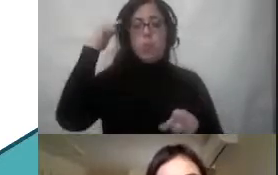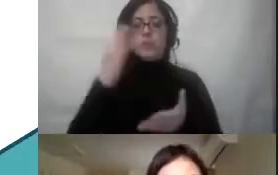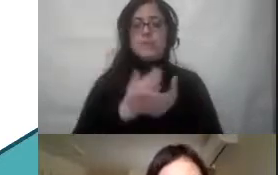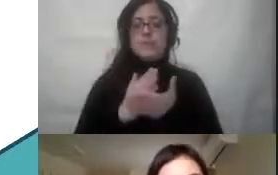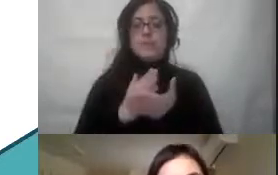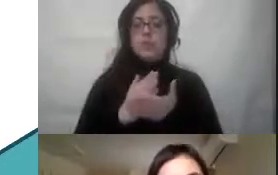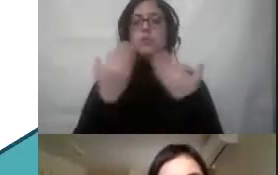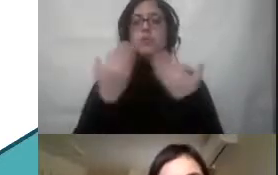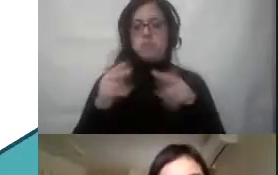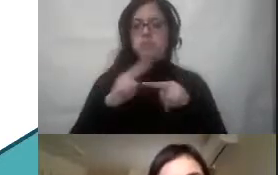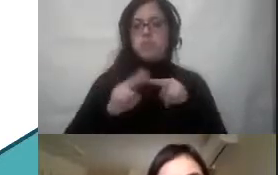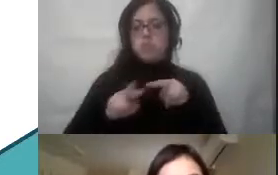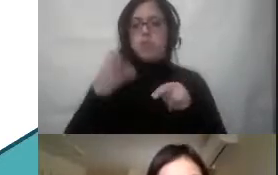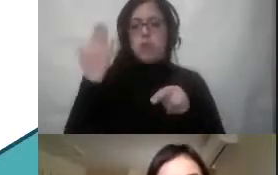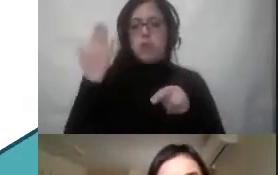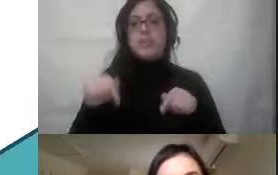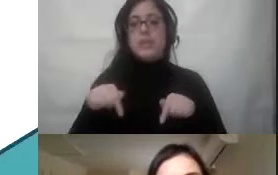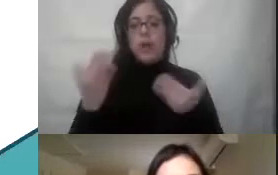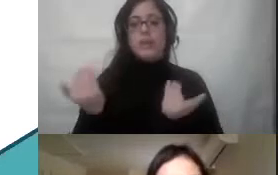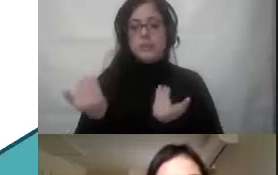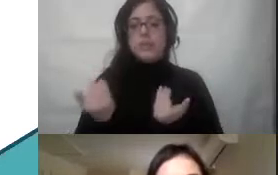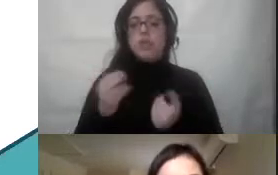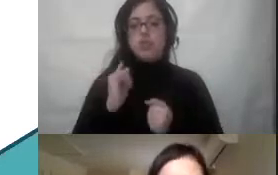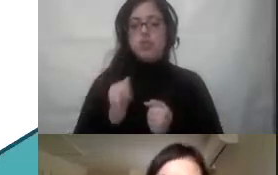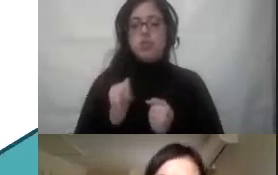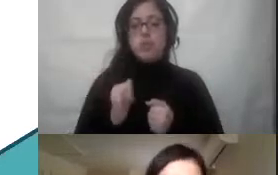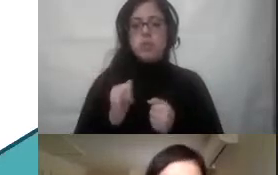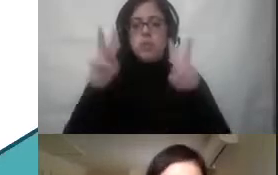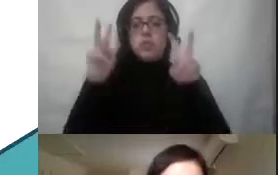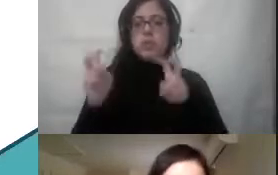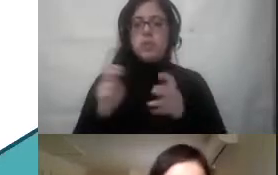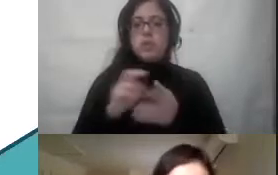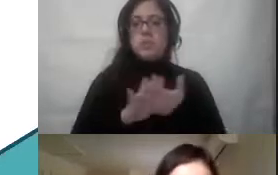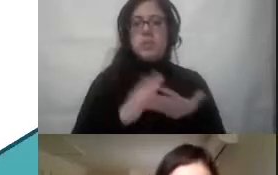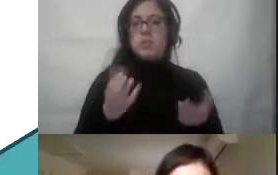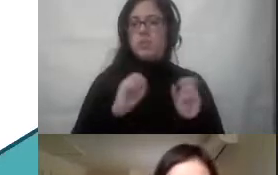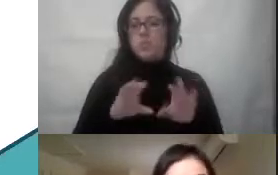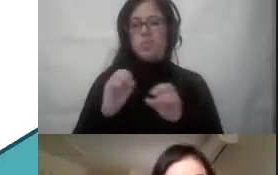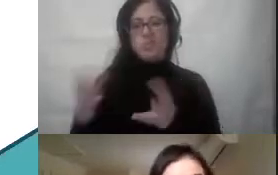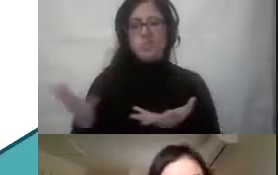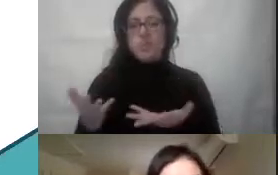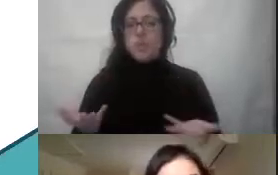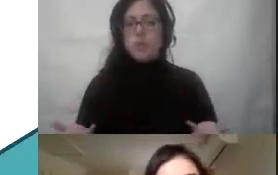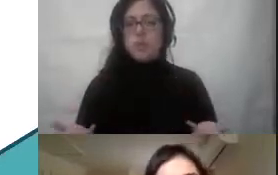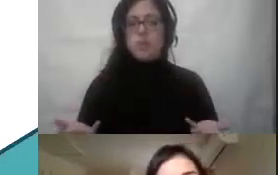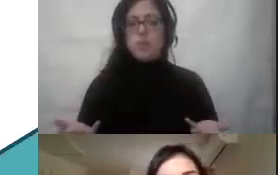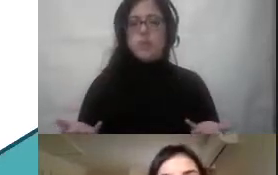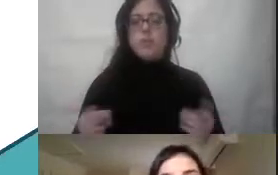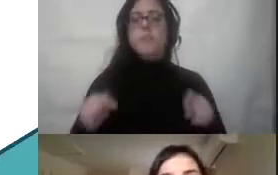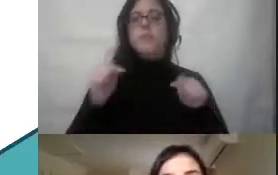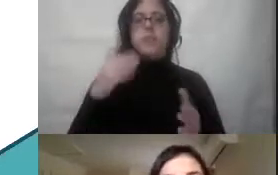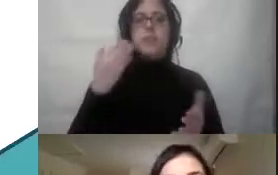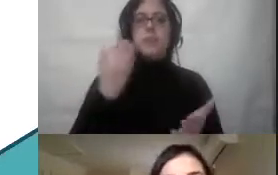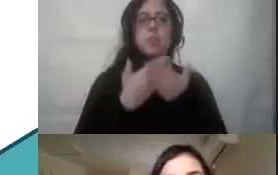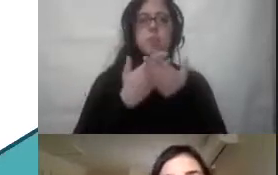lo hemos hecho y ahora es más necesario, respecto de qué enseñar. Y esta propuesta se